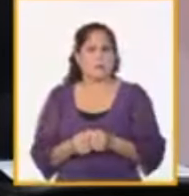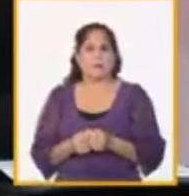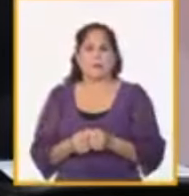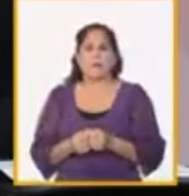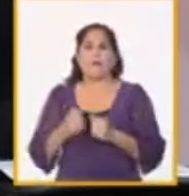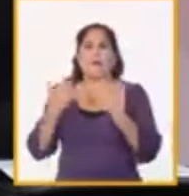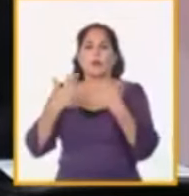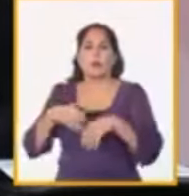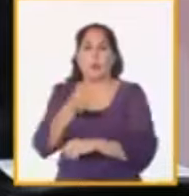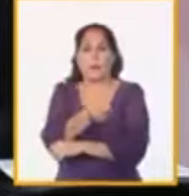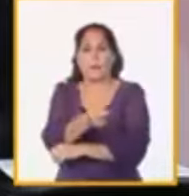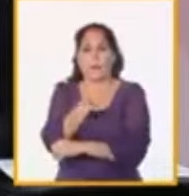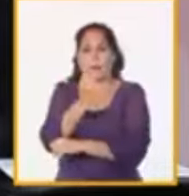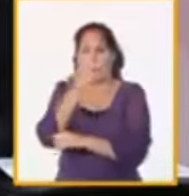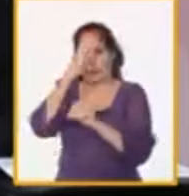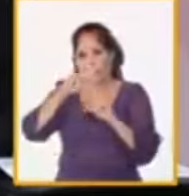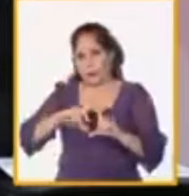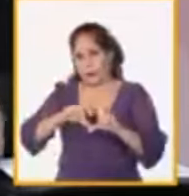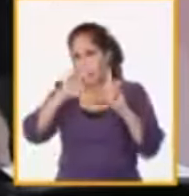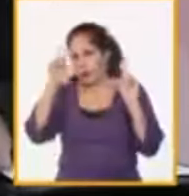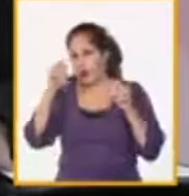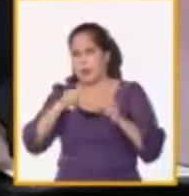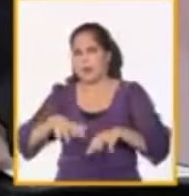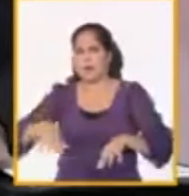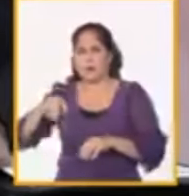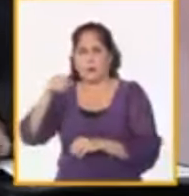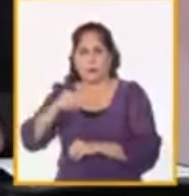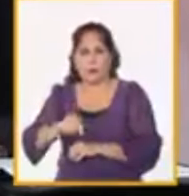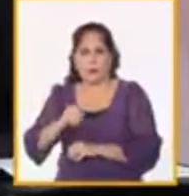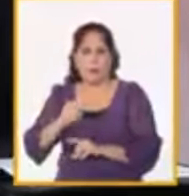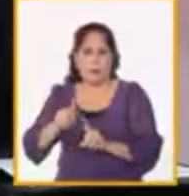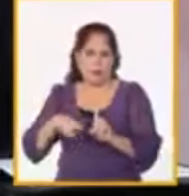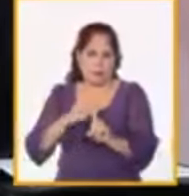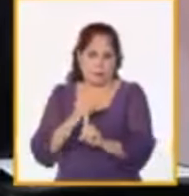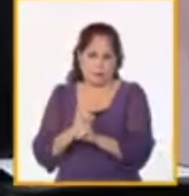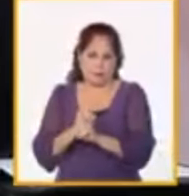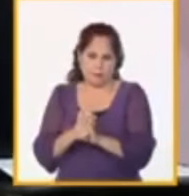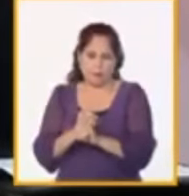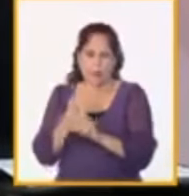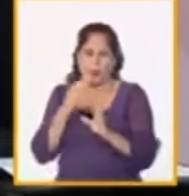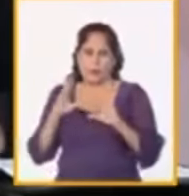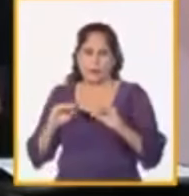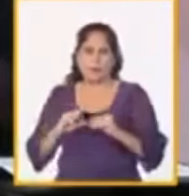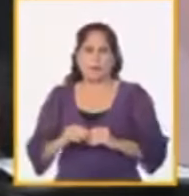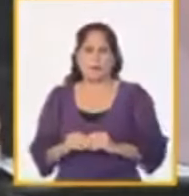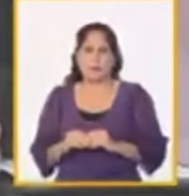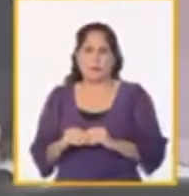industria pesquera en el país y cuál es la situación actual. Así que nos vemos en nuestro programa. Buenas noches.